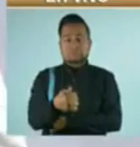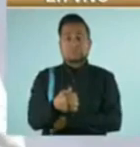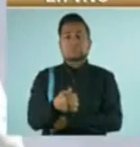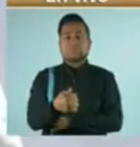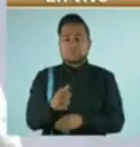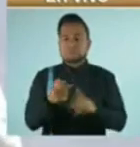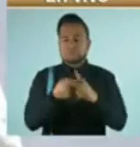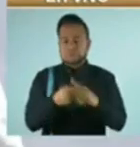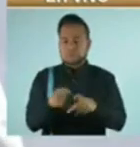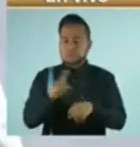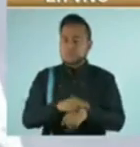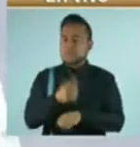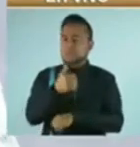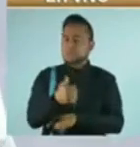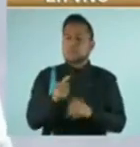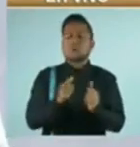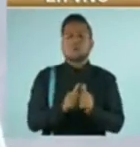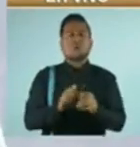vamos a iniciar